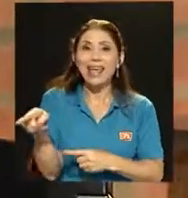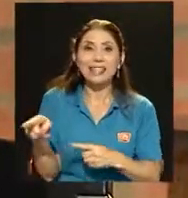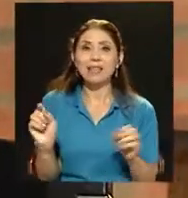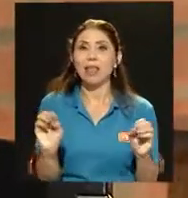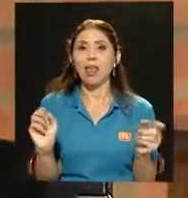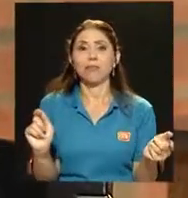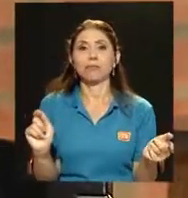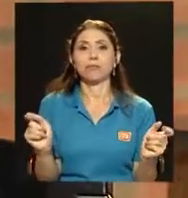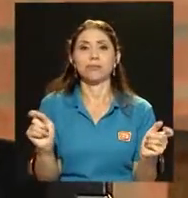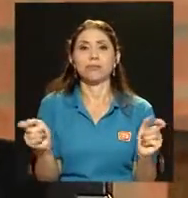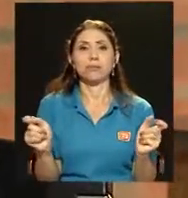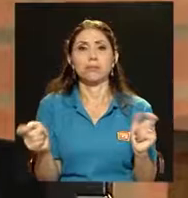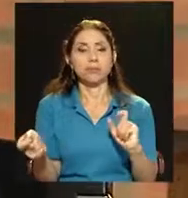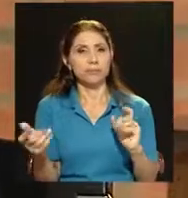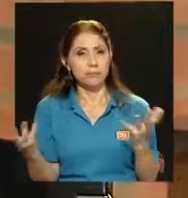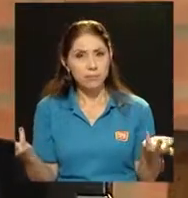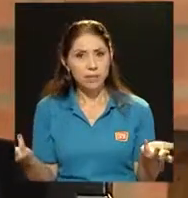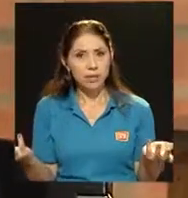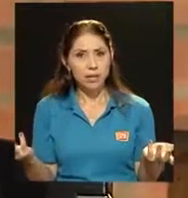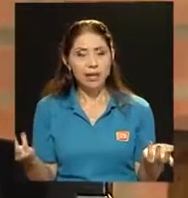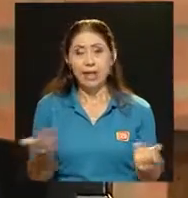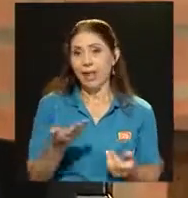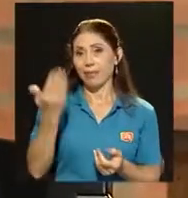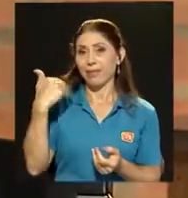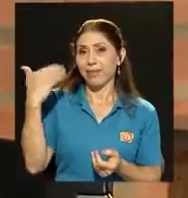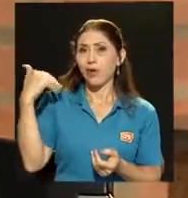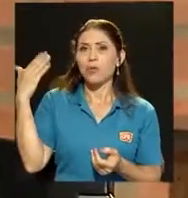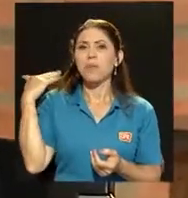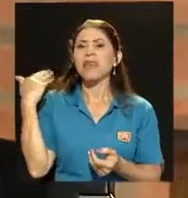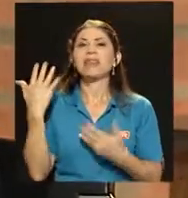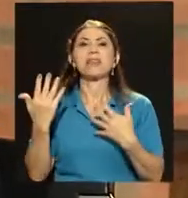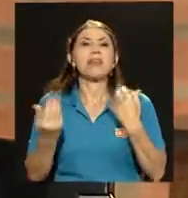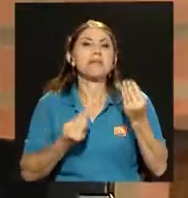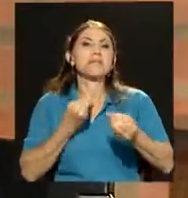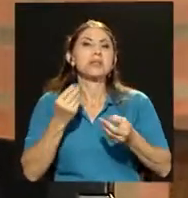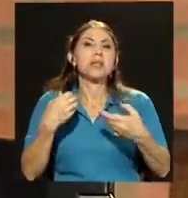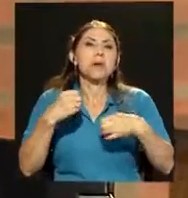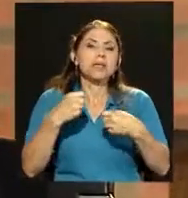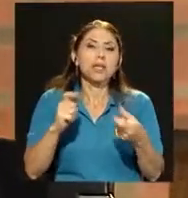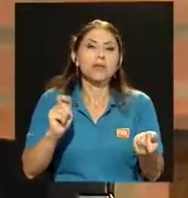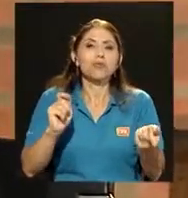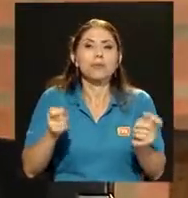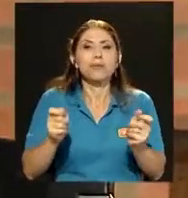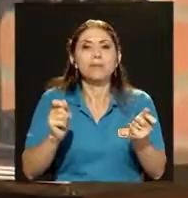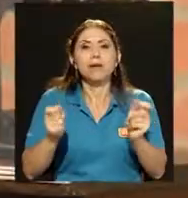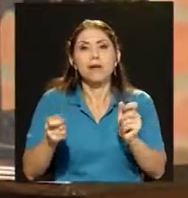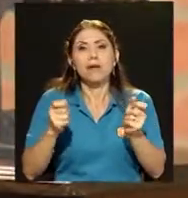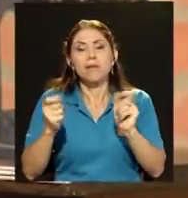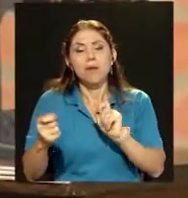ajuste, ¿verdad? Por lo general, anteriormente se iban dando las reformas fiscales